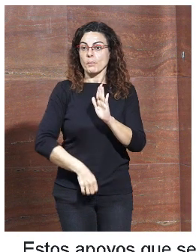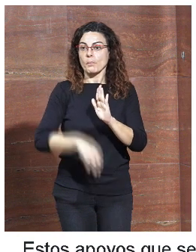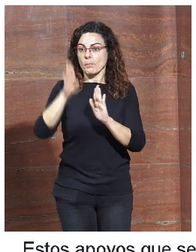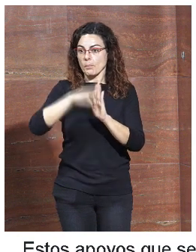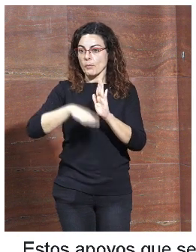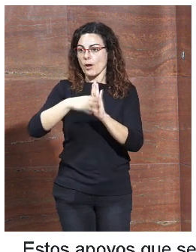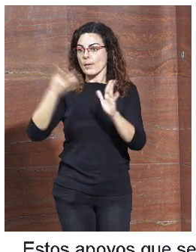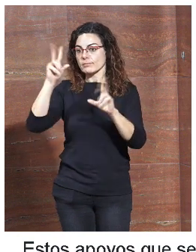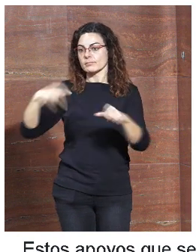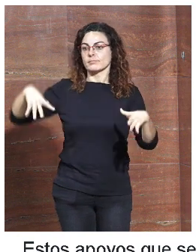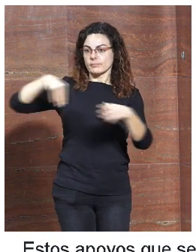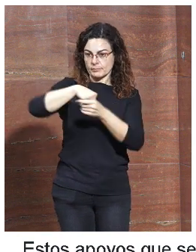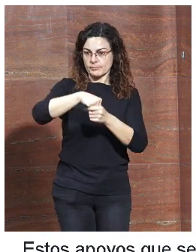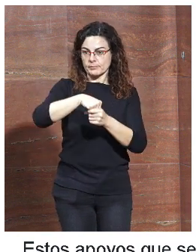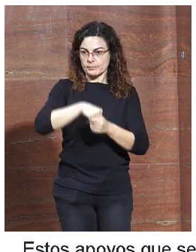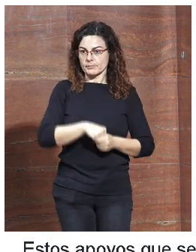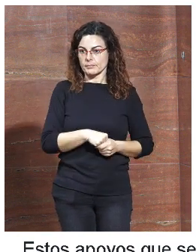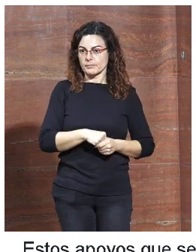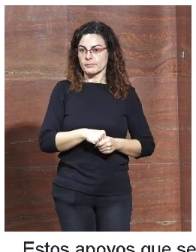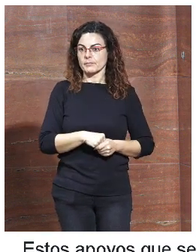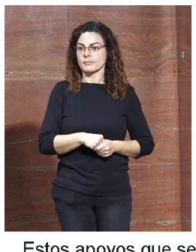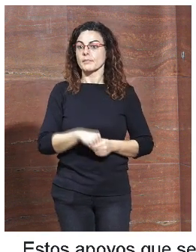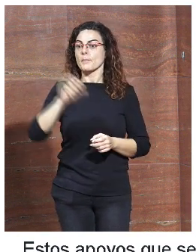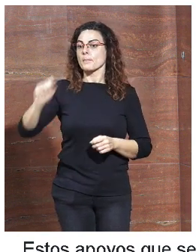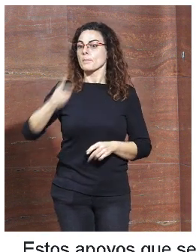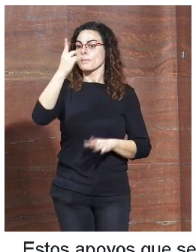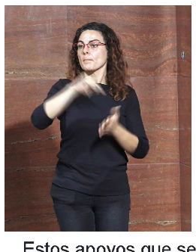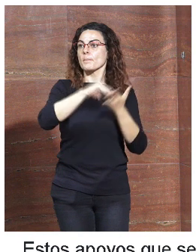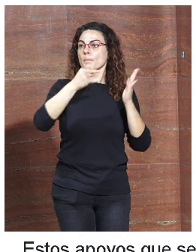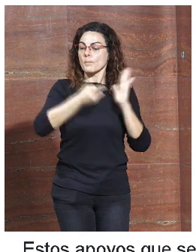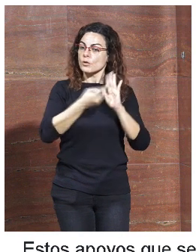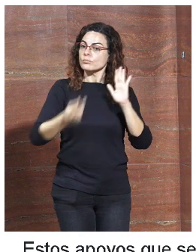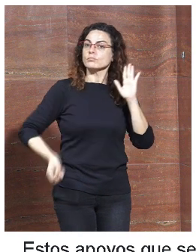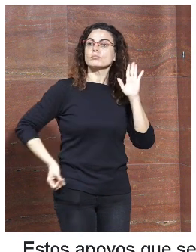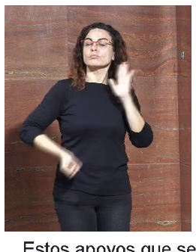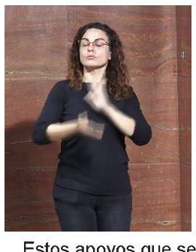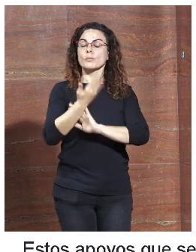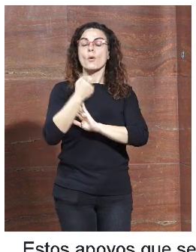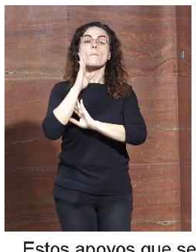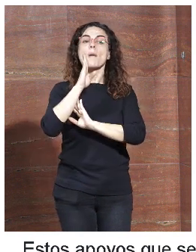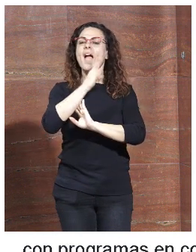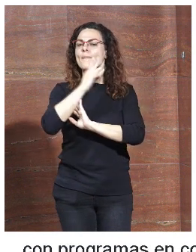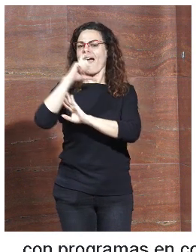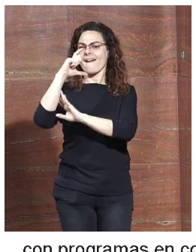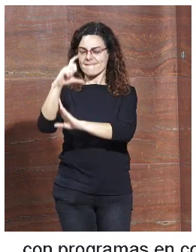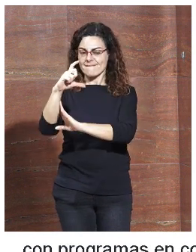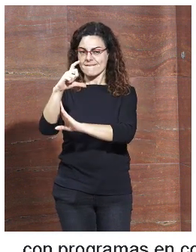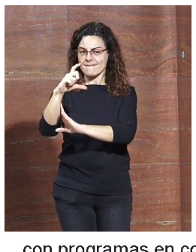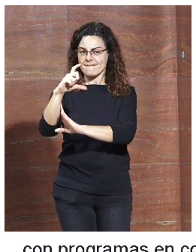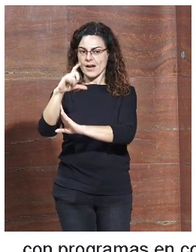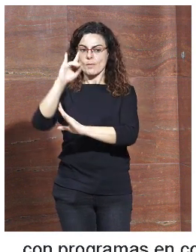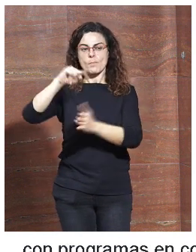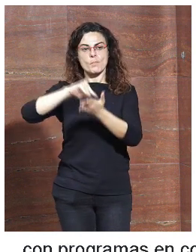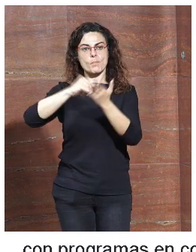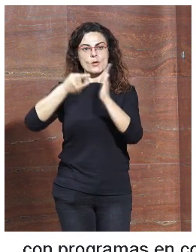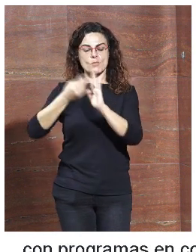Inclusión. El primer proyecto que se pone en marcha es el de Madres con mayúsculas. Es un proyecto que, como